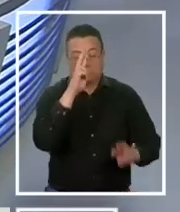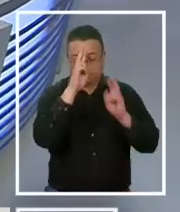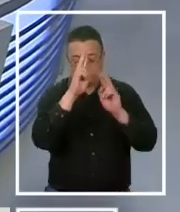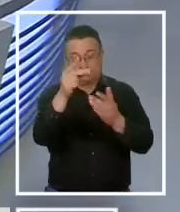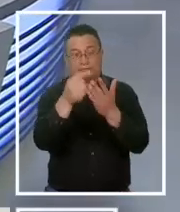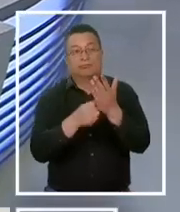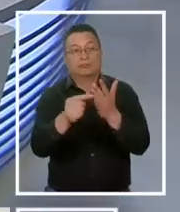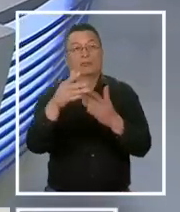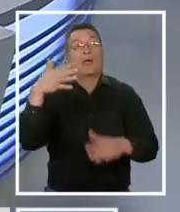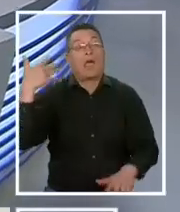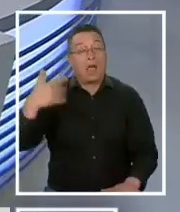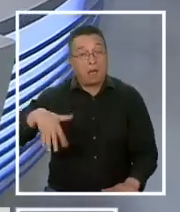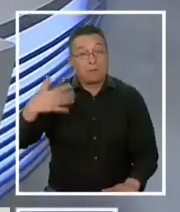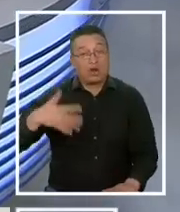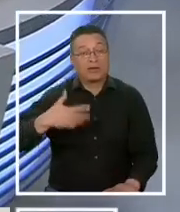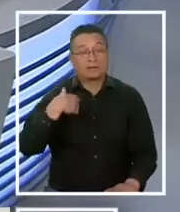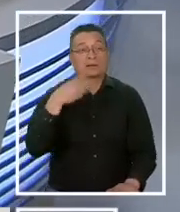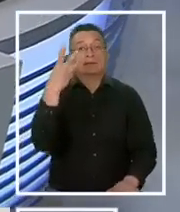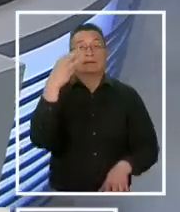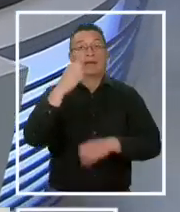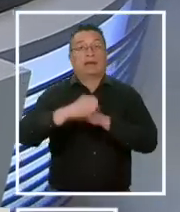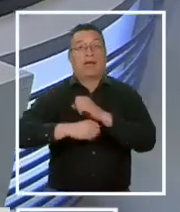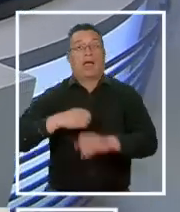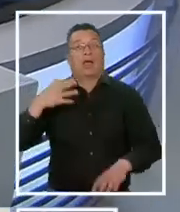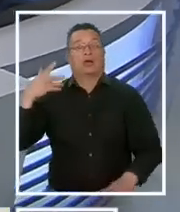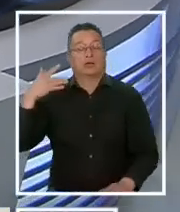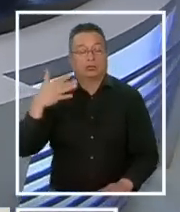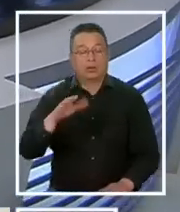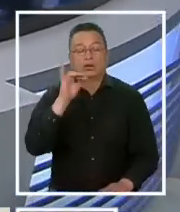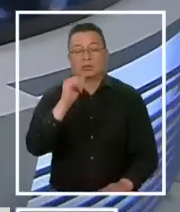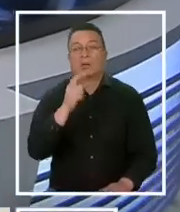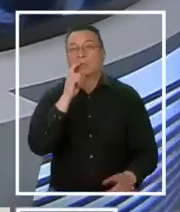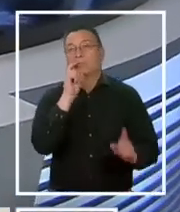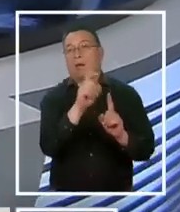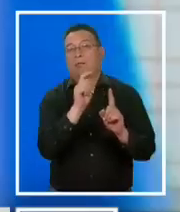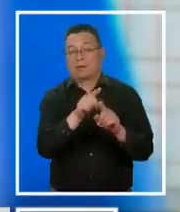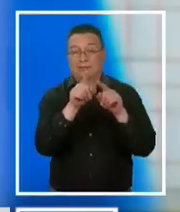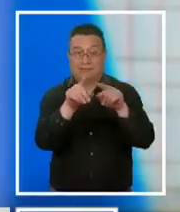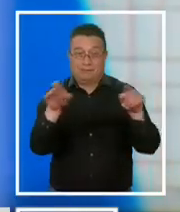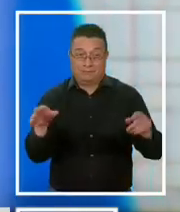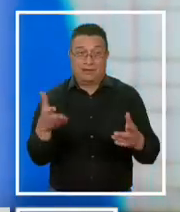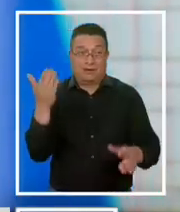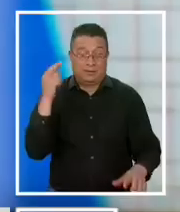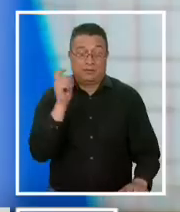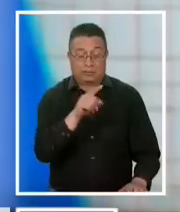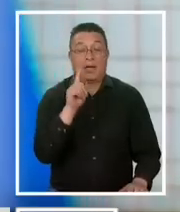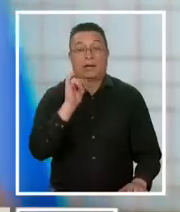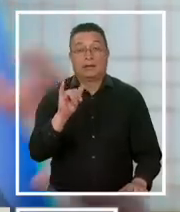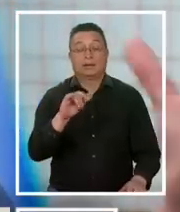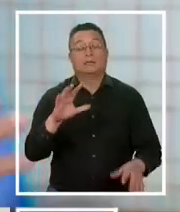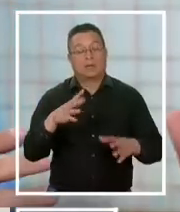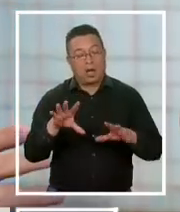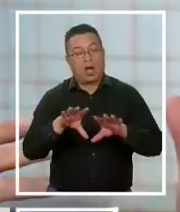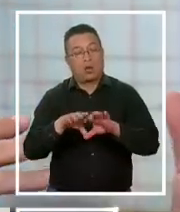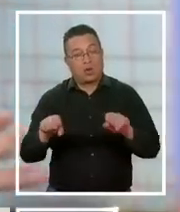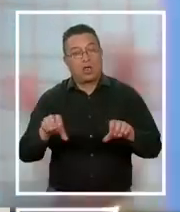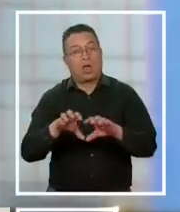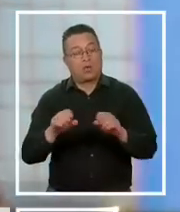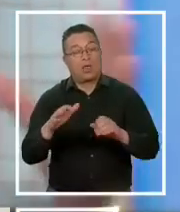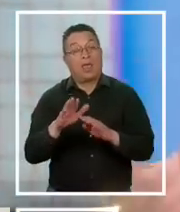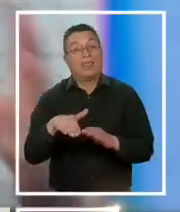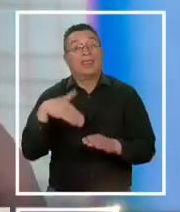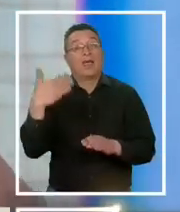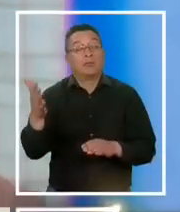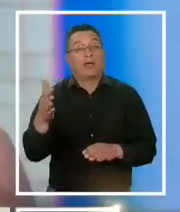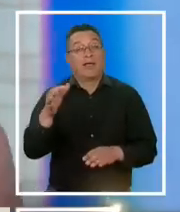la importancia no solamente de los treinta años que fueron tan vilipendiados por ellos mismos sino que además por la generación de acuerdos que Pos